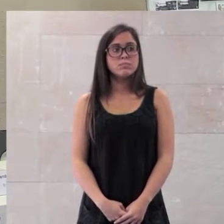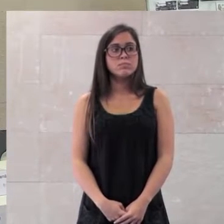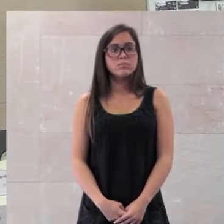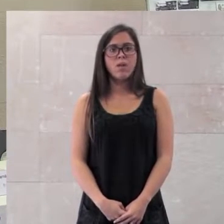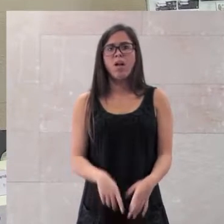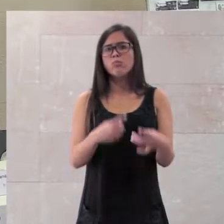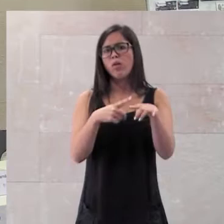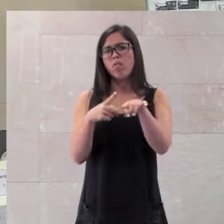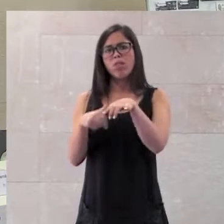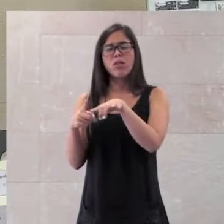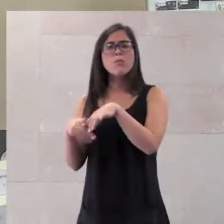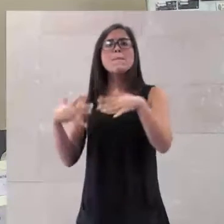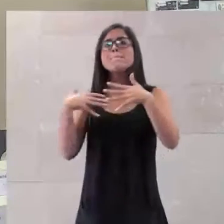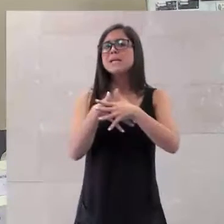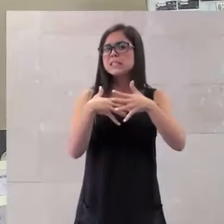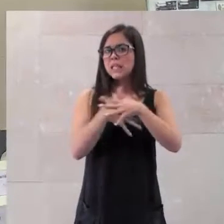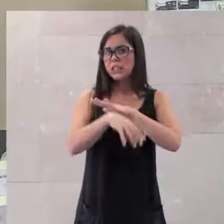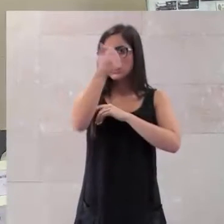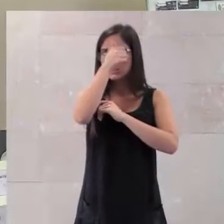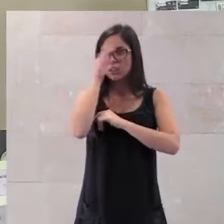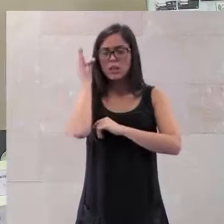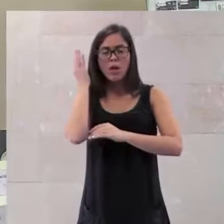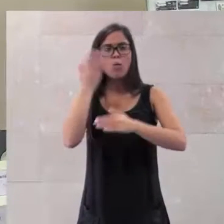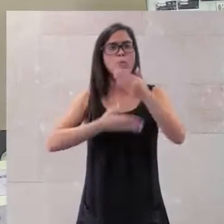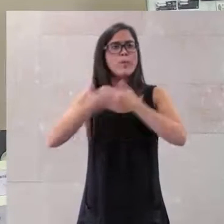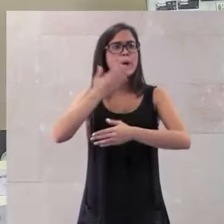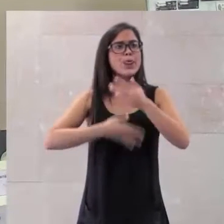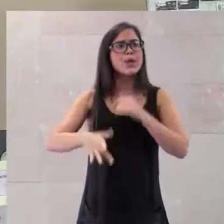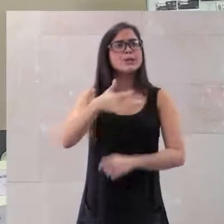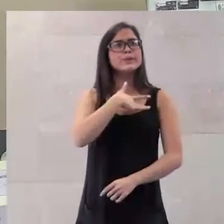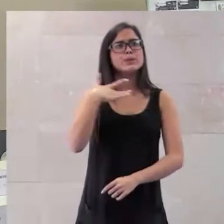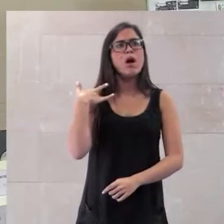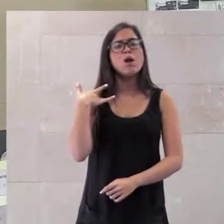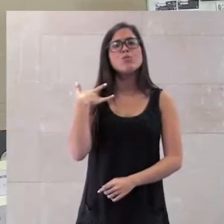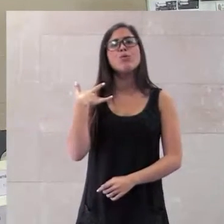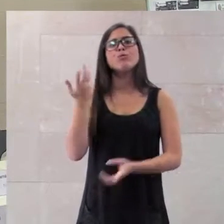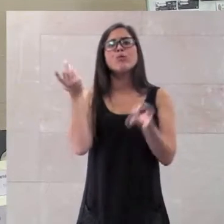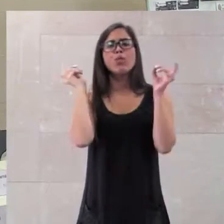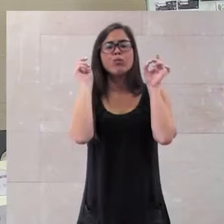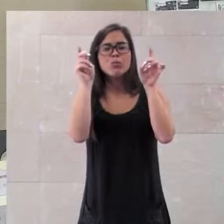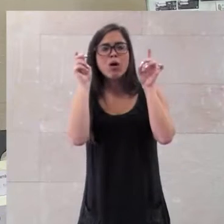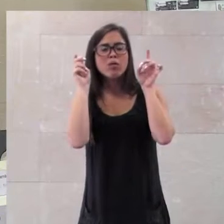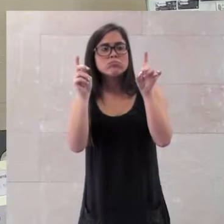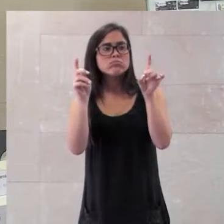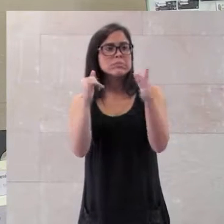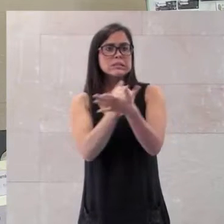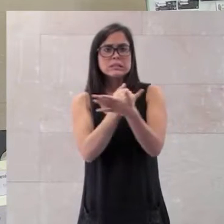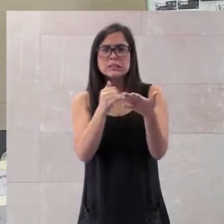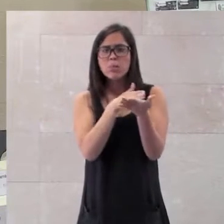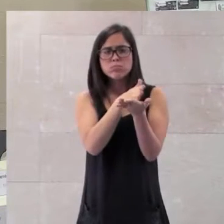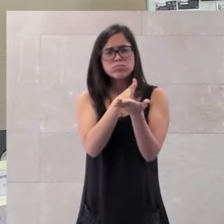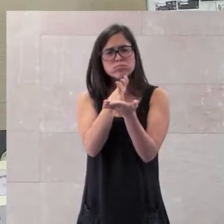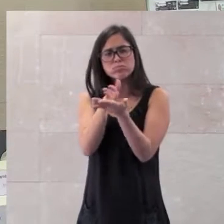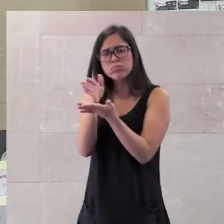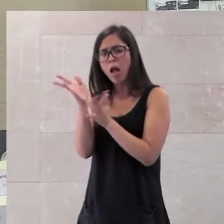Muy diversas y mixtas. De cooperación, de salud, de educación, de todo tipo de lo que hay en